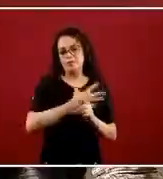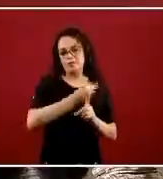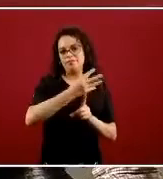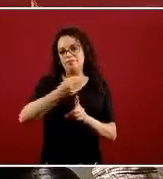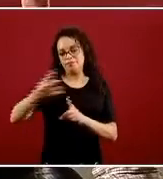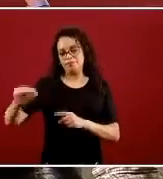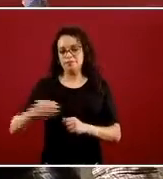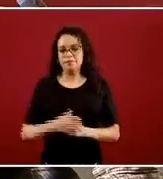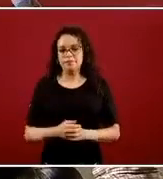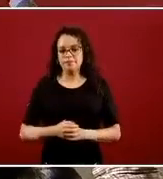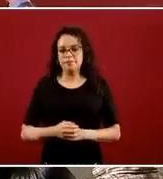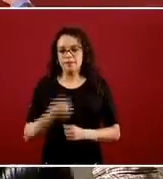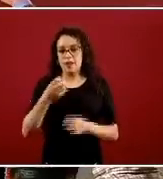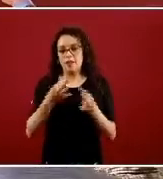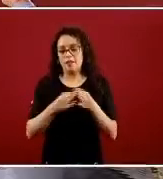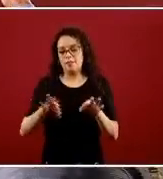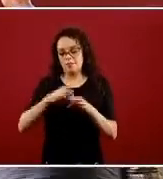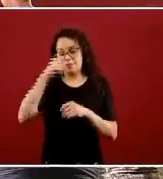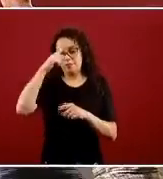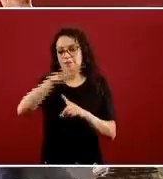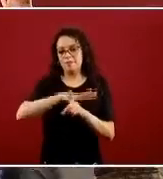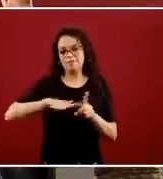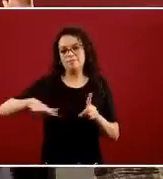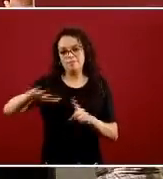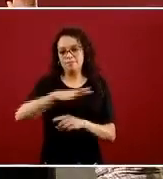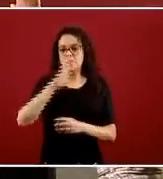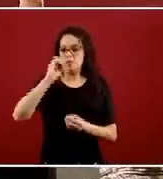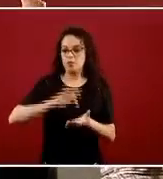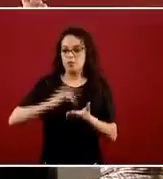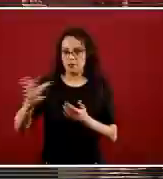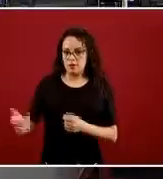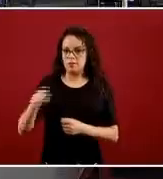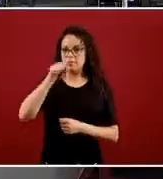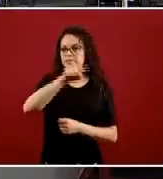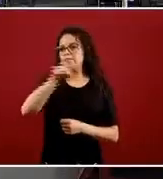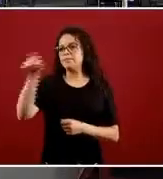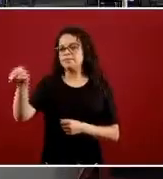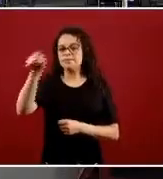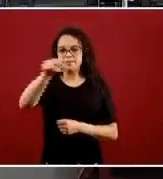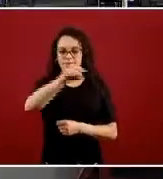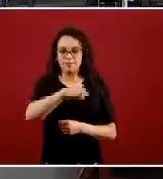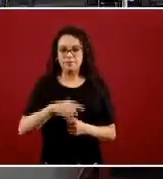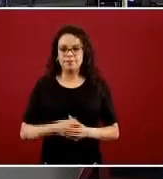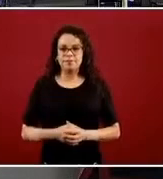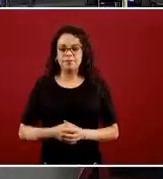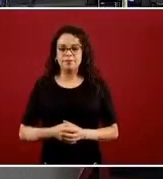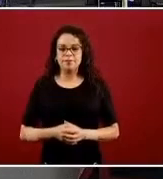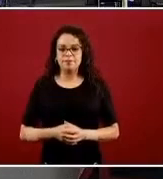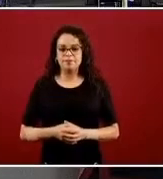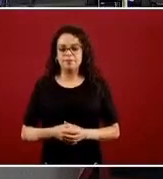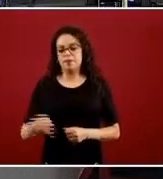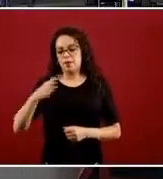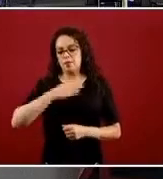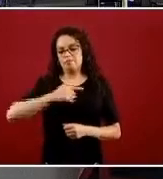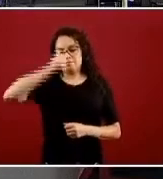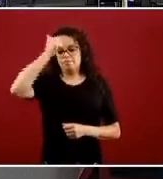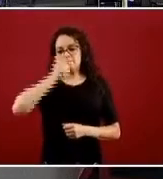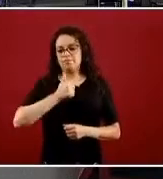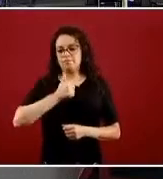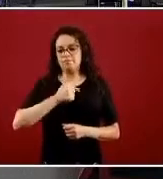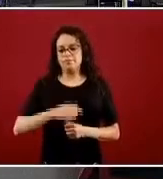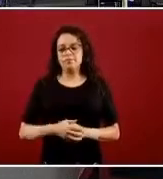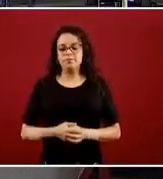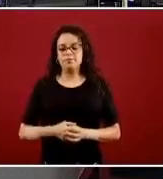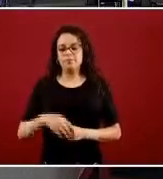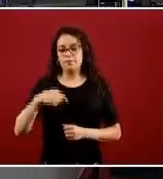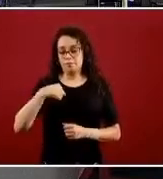población. Muchas gracias. Vamos a darle la palabra a ellos tres, luego nos vamos aquí a tres y luego a usted. Gracias, buenas noches a profesionales de la salud.